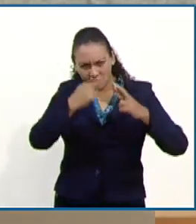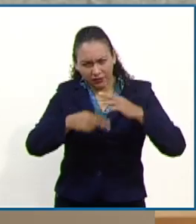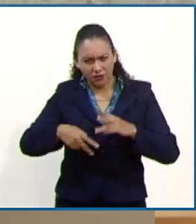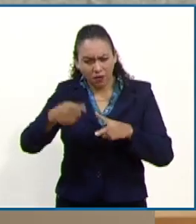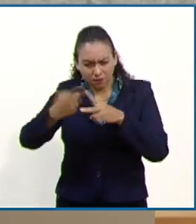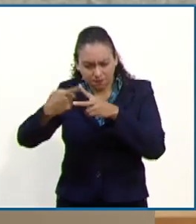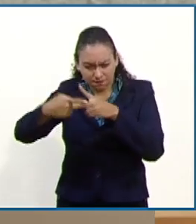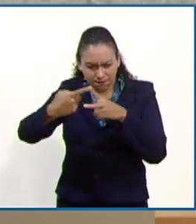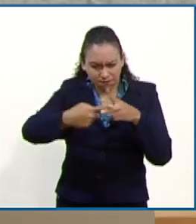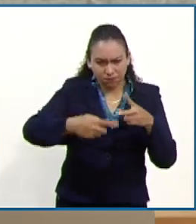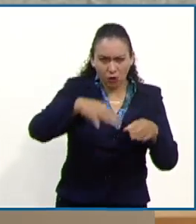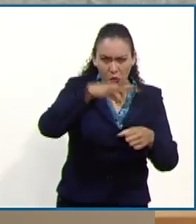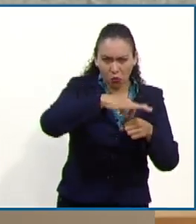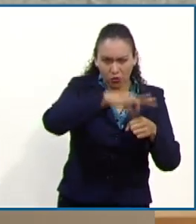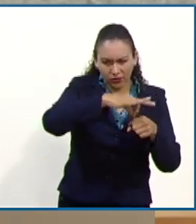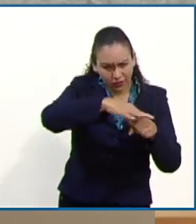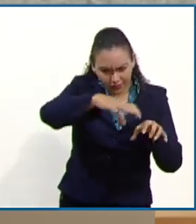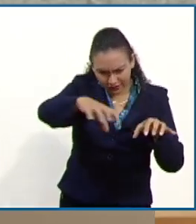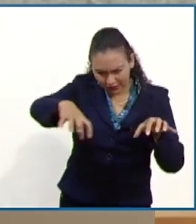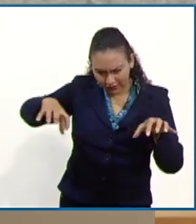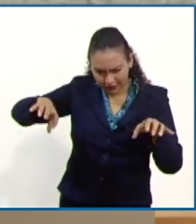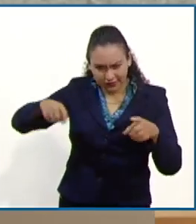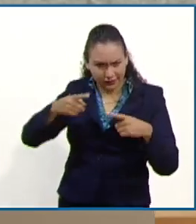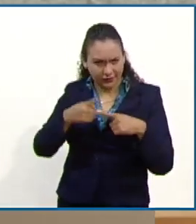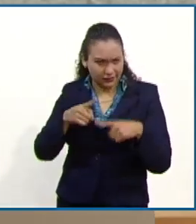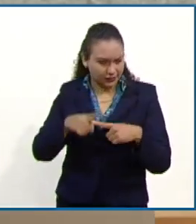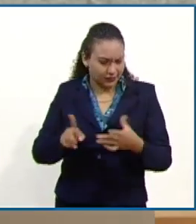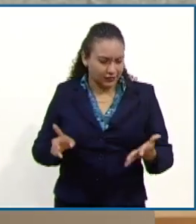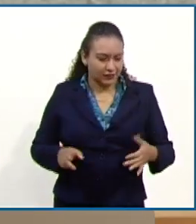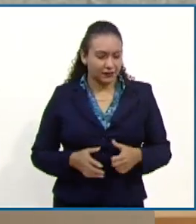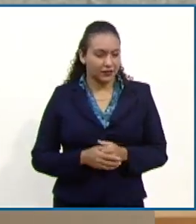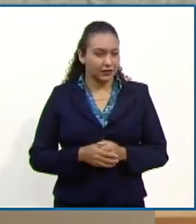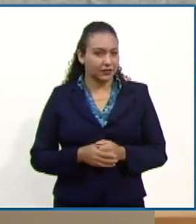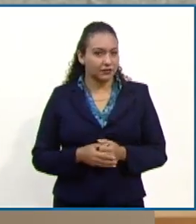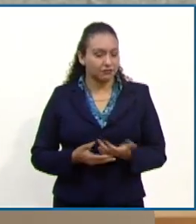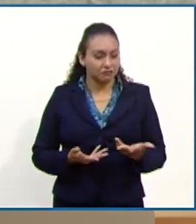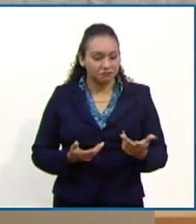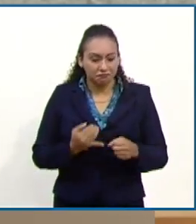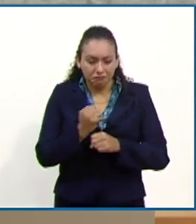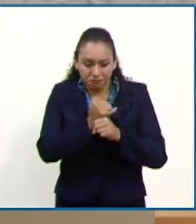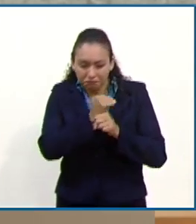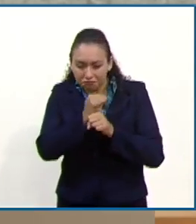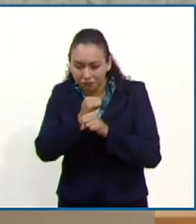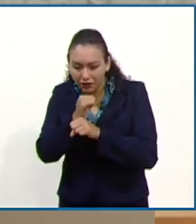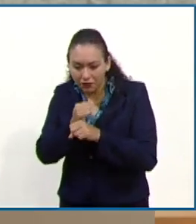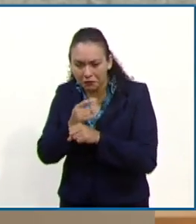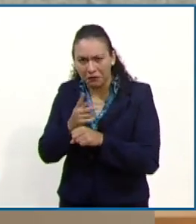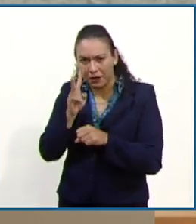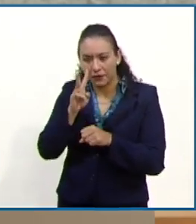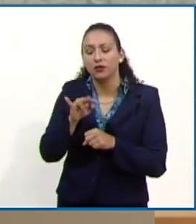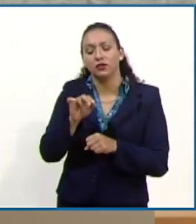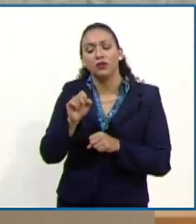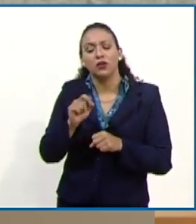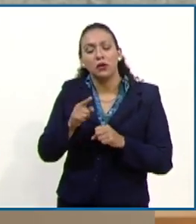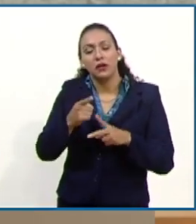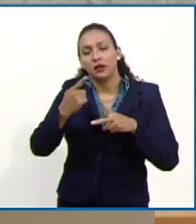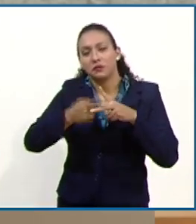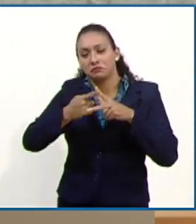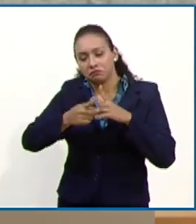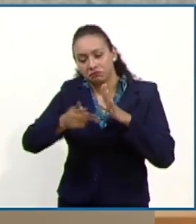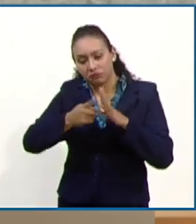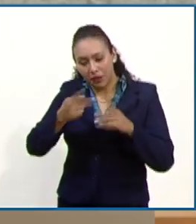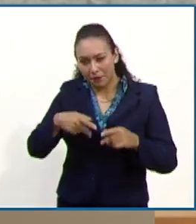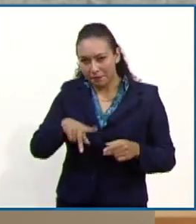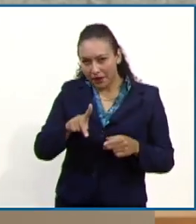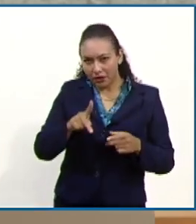entidad federativa derivada de esas causales de nulidad, y que ello no genera un cambio de ganador de la elección, ni en